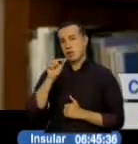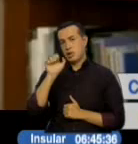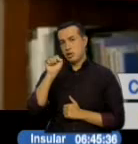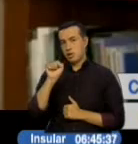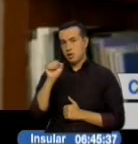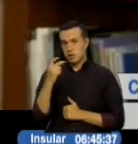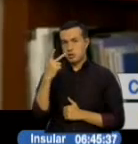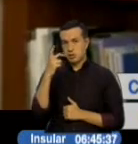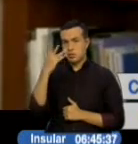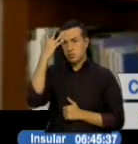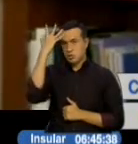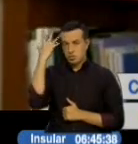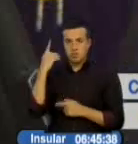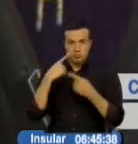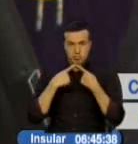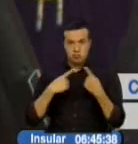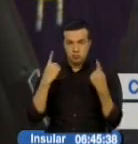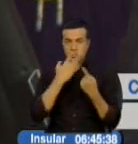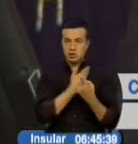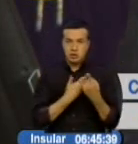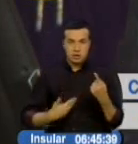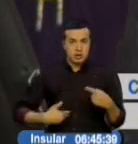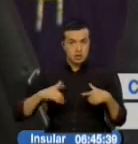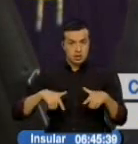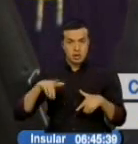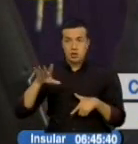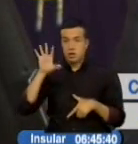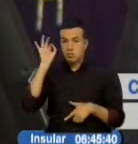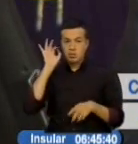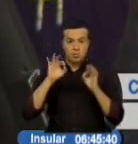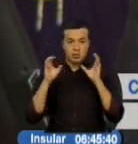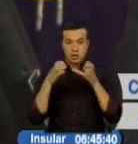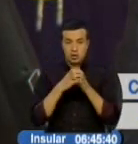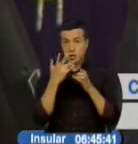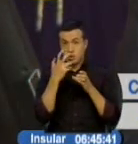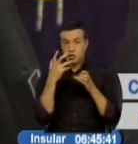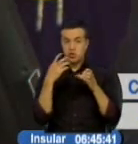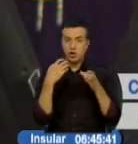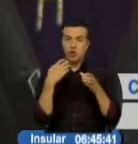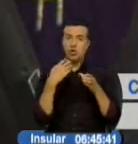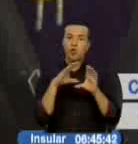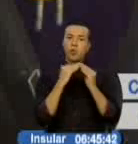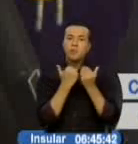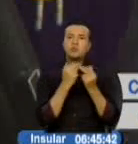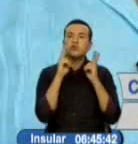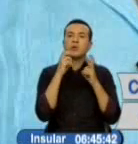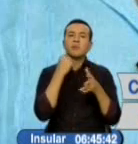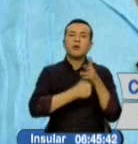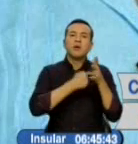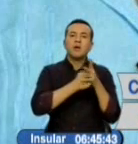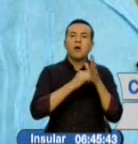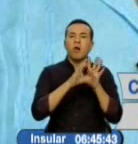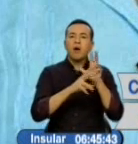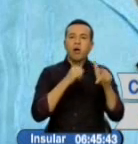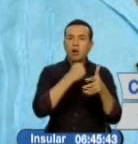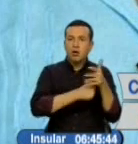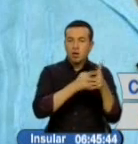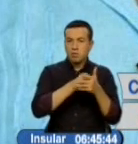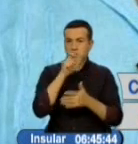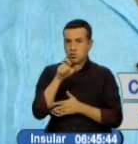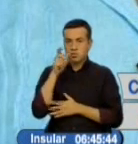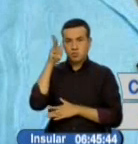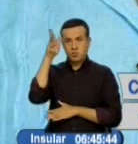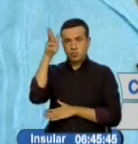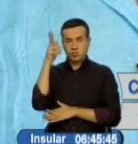los 13 ciudadanos nombrados públicamente por el presidente de la República, Lenín Moreno, para conformar un frente de lucha contra la corrupción. Zabalaega es jurista,